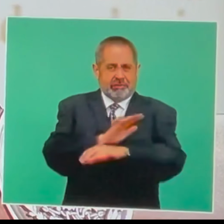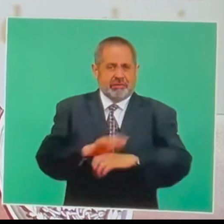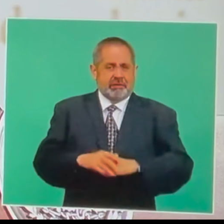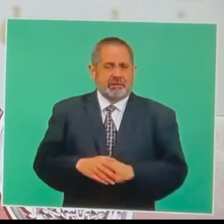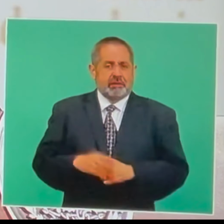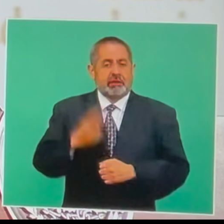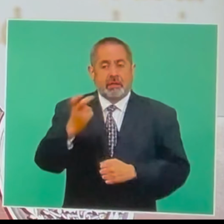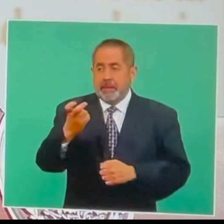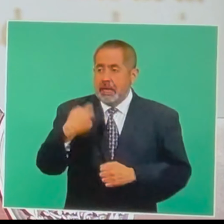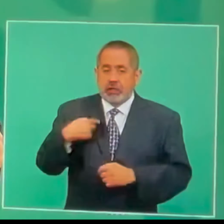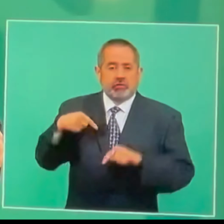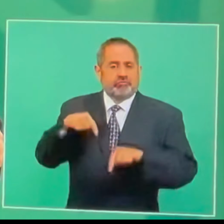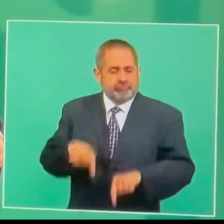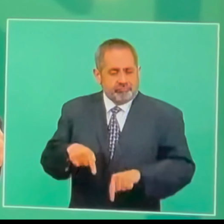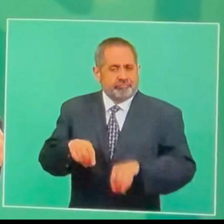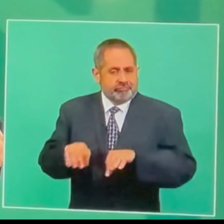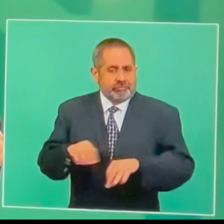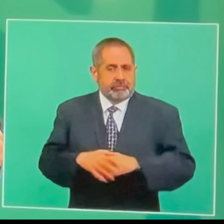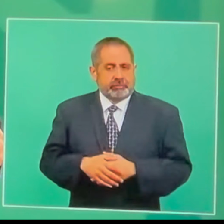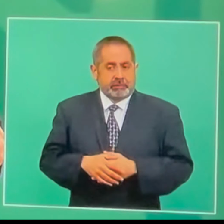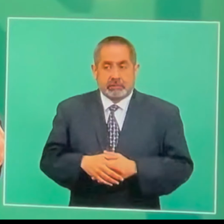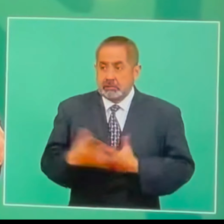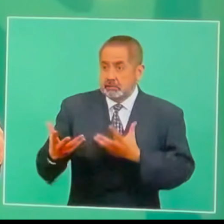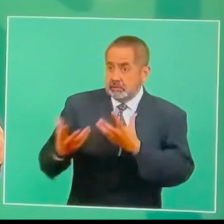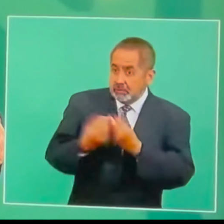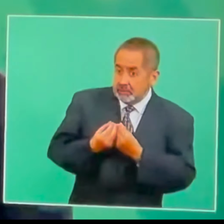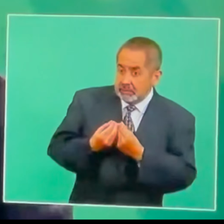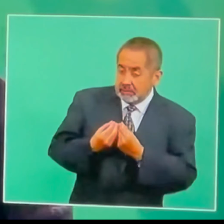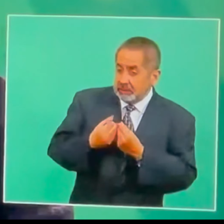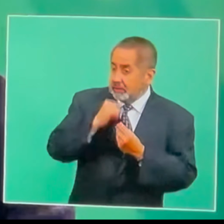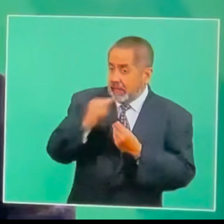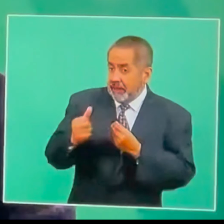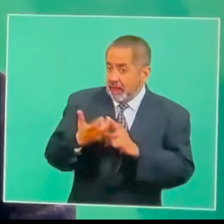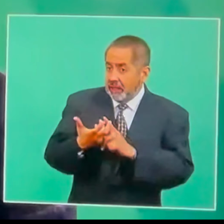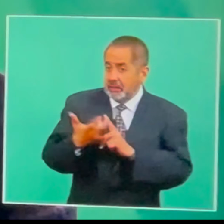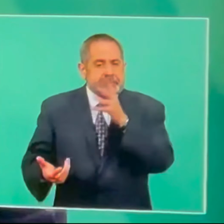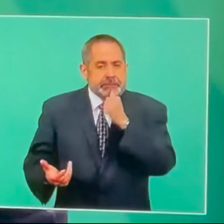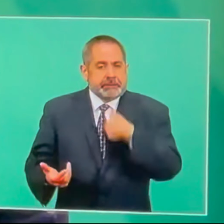Para eso estamos. Y si no es con el pueblo, no se puede.